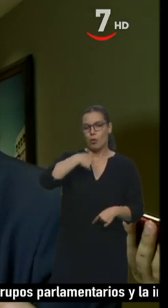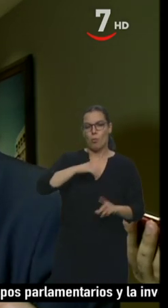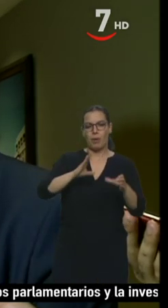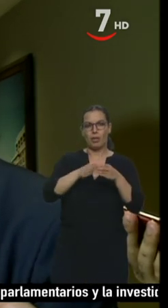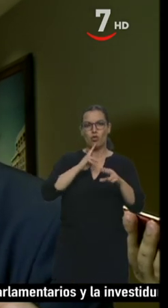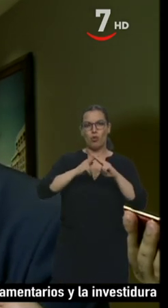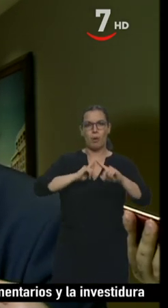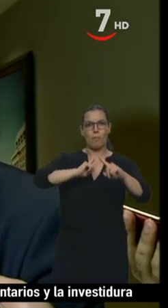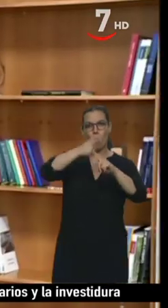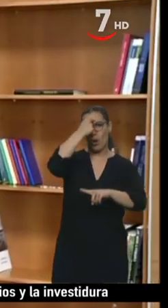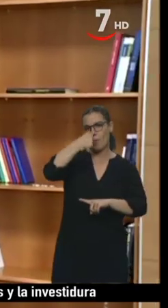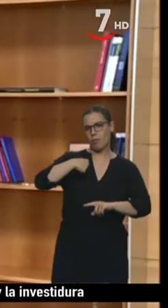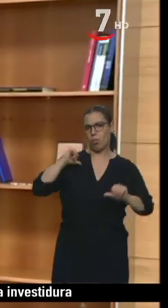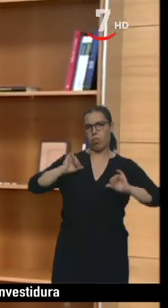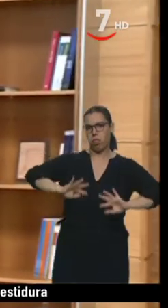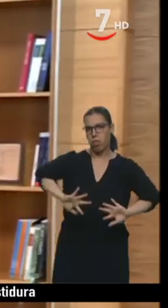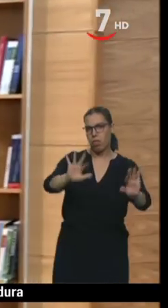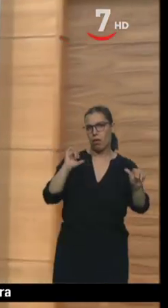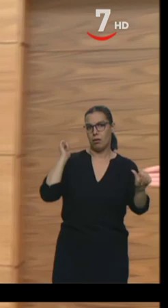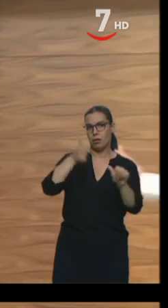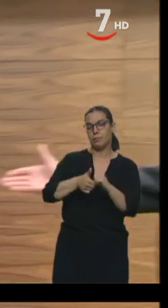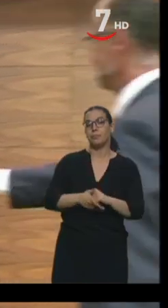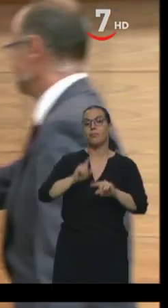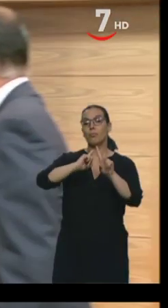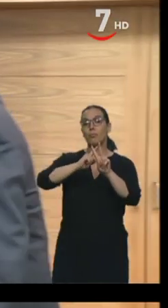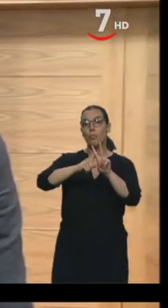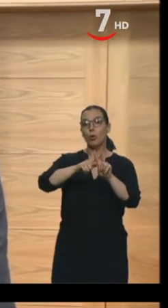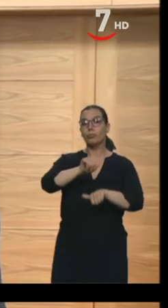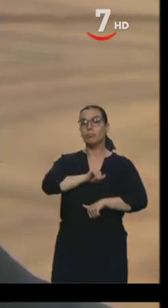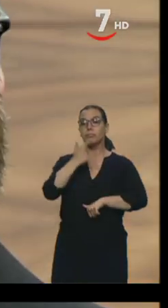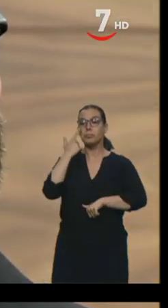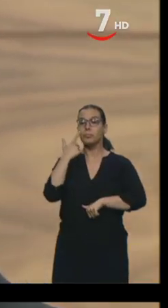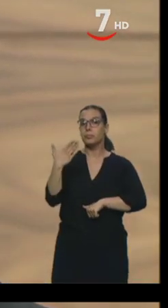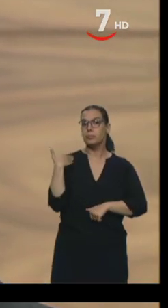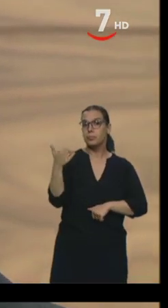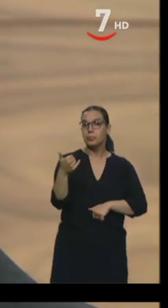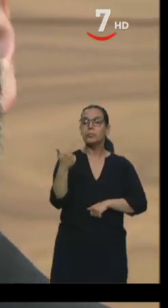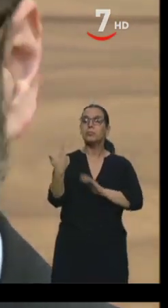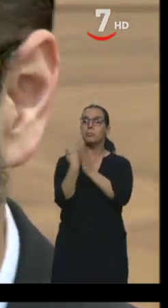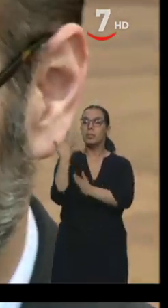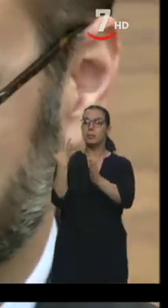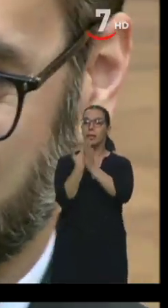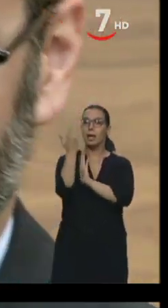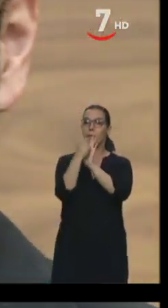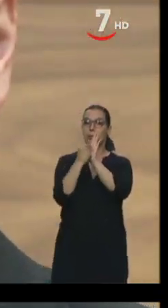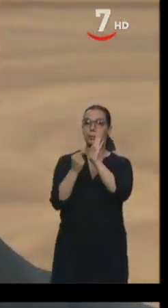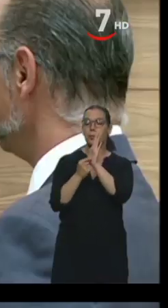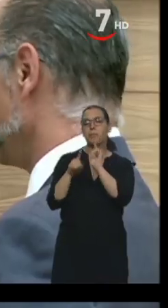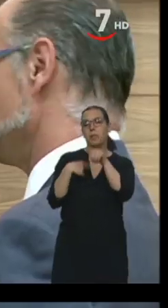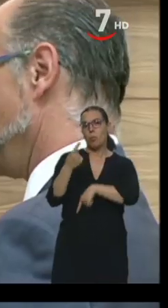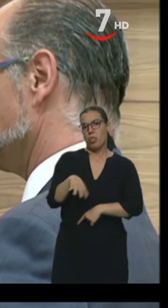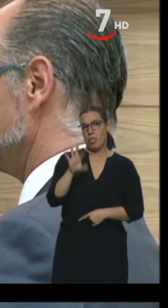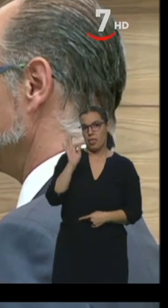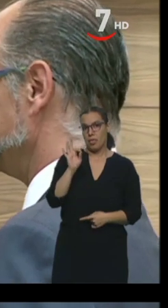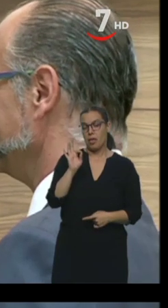que ha estado muy abandonada. Vox espera a que alguien le llame para explicar las 100 medidas firmadas por PP y Ciudadanos antes de decidir su voto